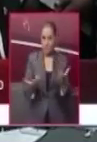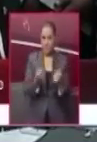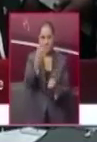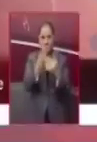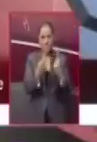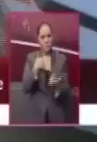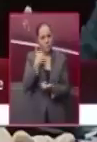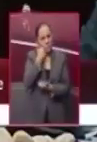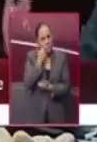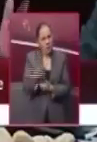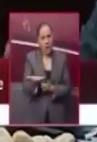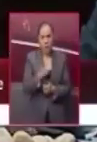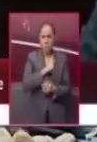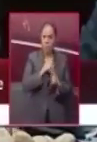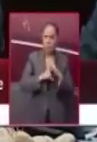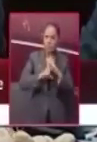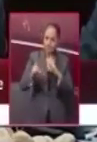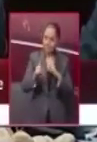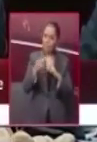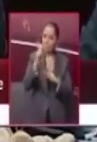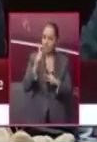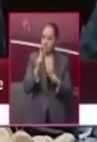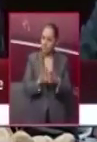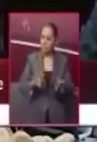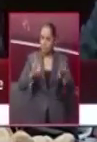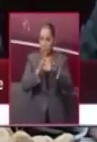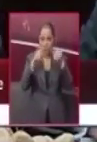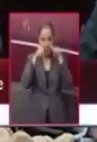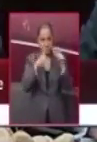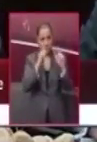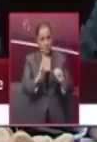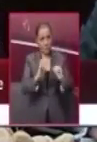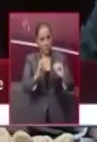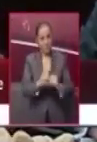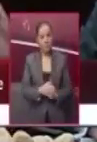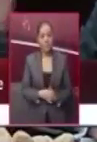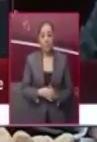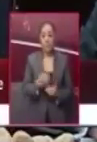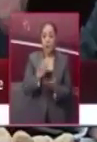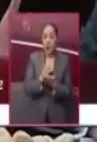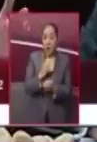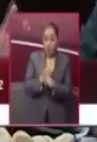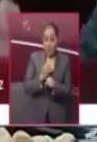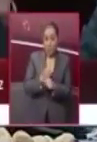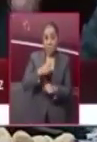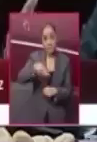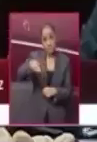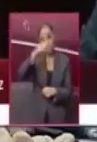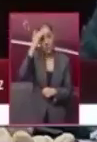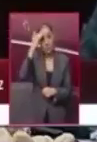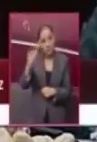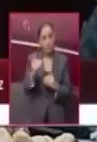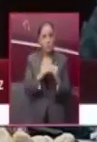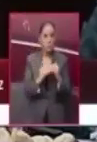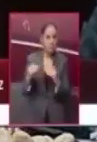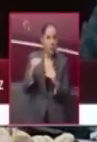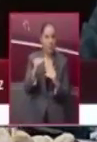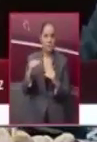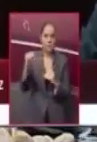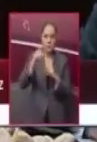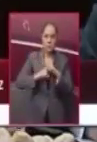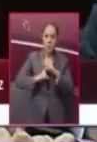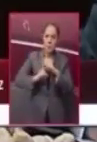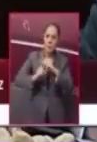libertad a migrar. Se atienda el fenómeno creciente de la migración es que se debe de atender porque se está exhortando a